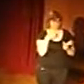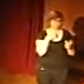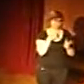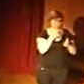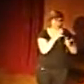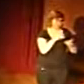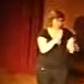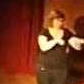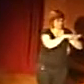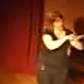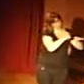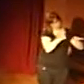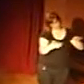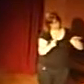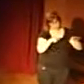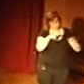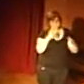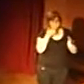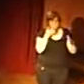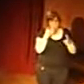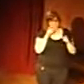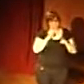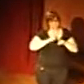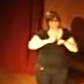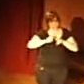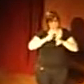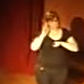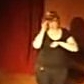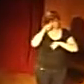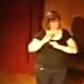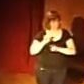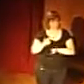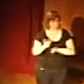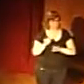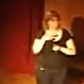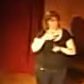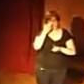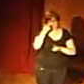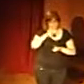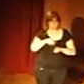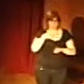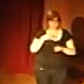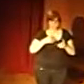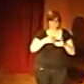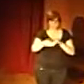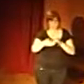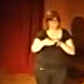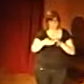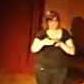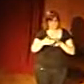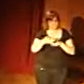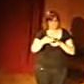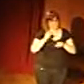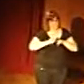Vila sí ASUME sus postulados clasicistas y sobre todo lo interesante de este artista es que lo vamos a ver después en en otras en otras